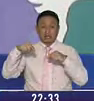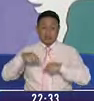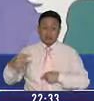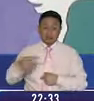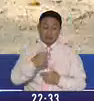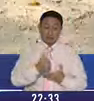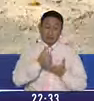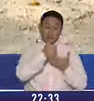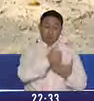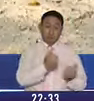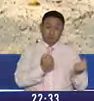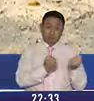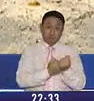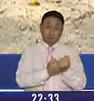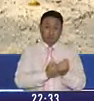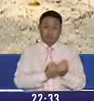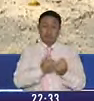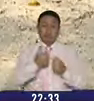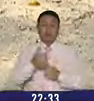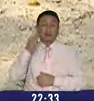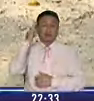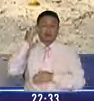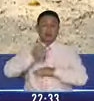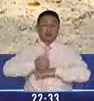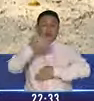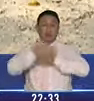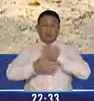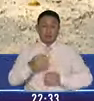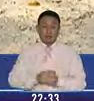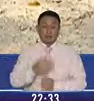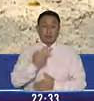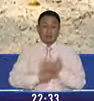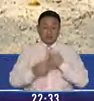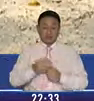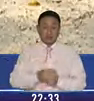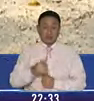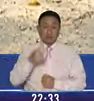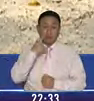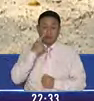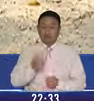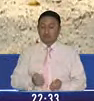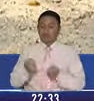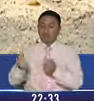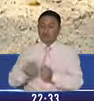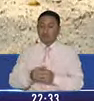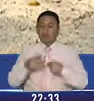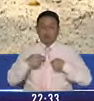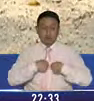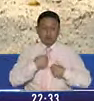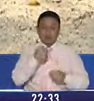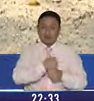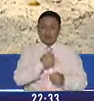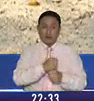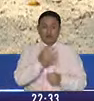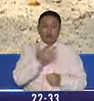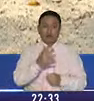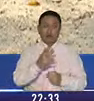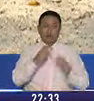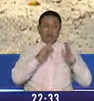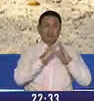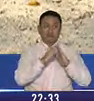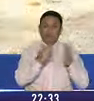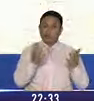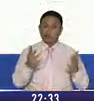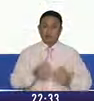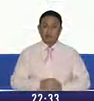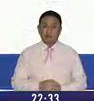estos procesos. Y la fuerza decidió que los niños quedaran con él, porque en sí yo no tenía trabajo ni un techo donde